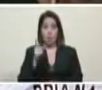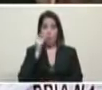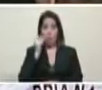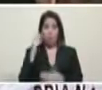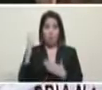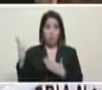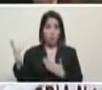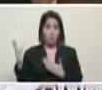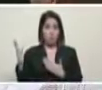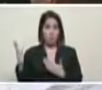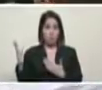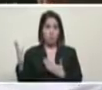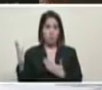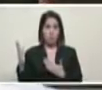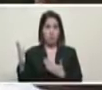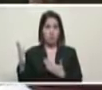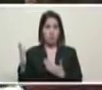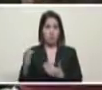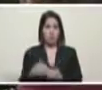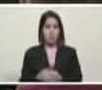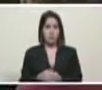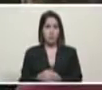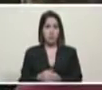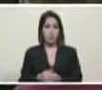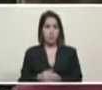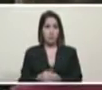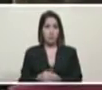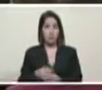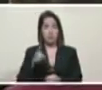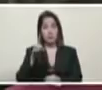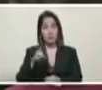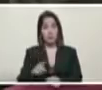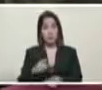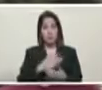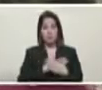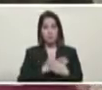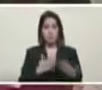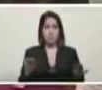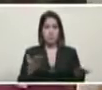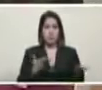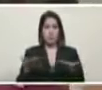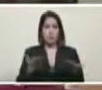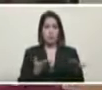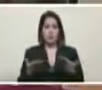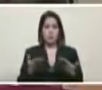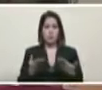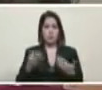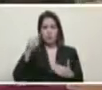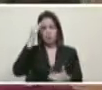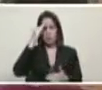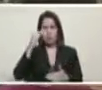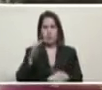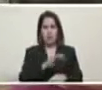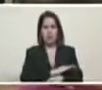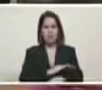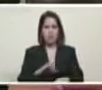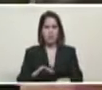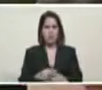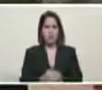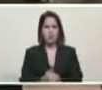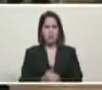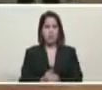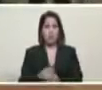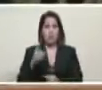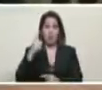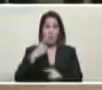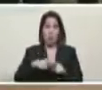Josué Daniel Cañizales Suárez, quien también presta sus servicios militares en el destacamento de frontera número... Sargento primero